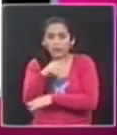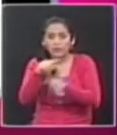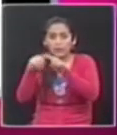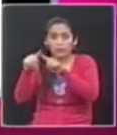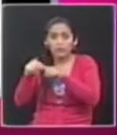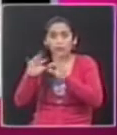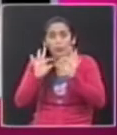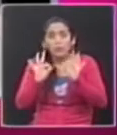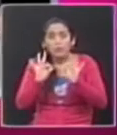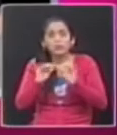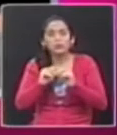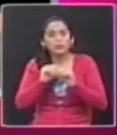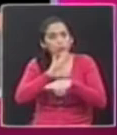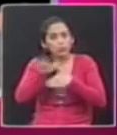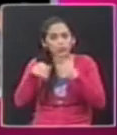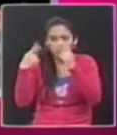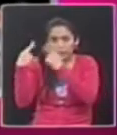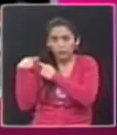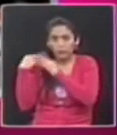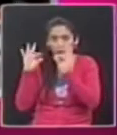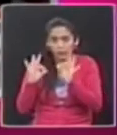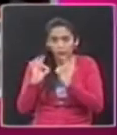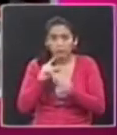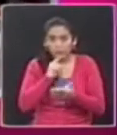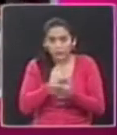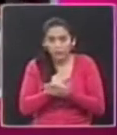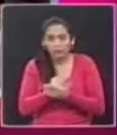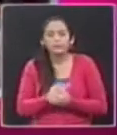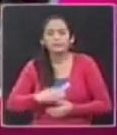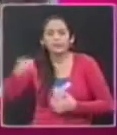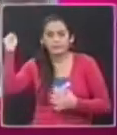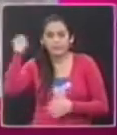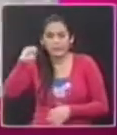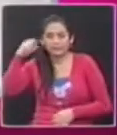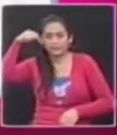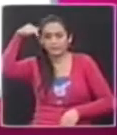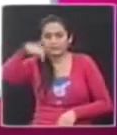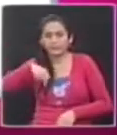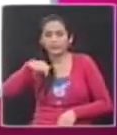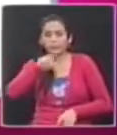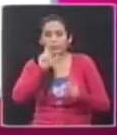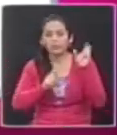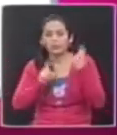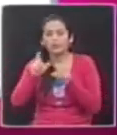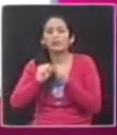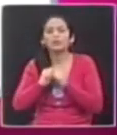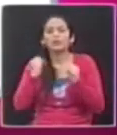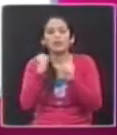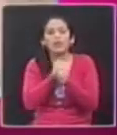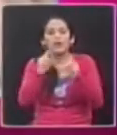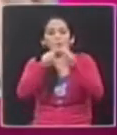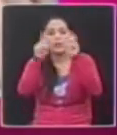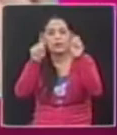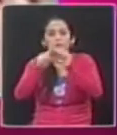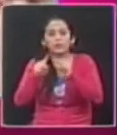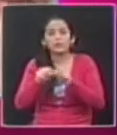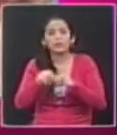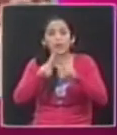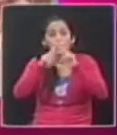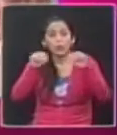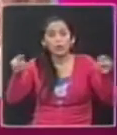María Antonieta, efectivamente tenemos empresas con responsabilidad social, ambiental y